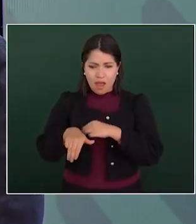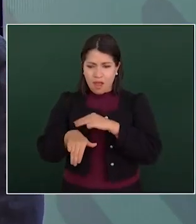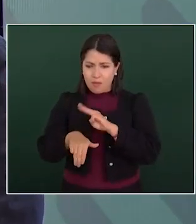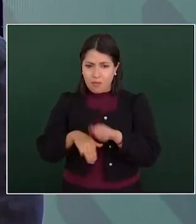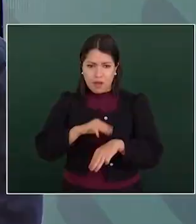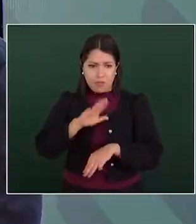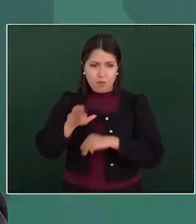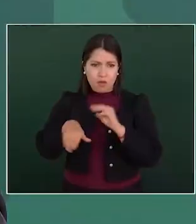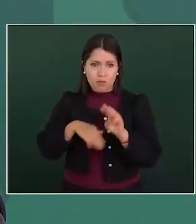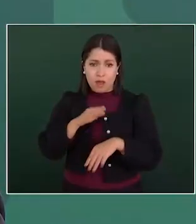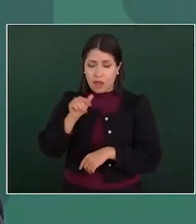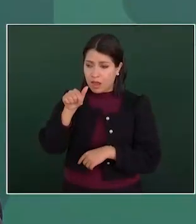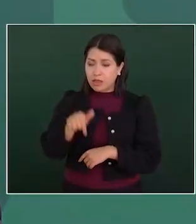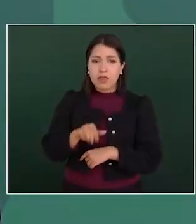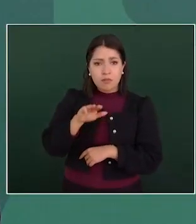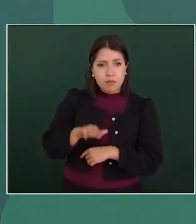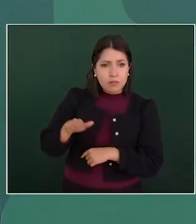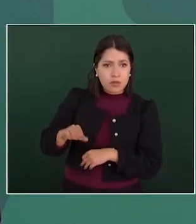en Michoacán, en Guerrero,